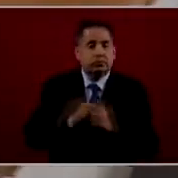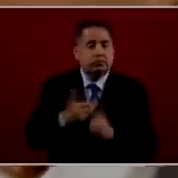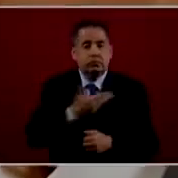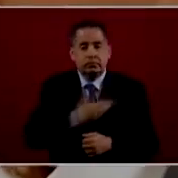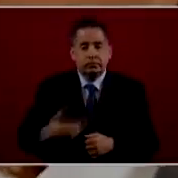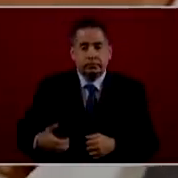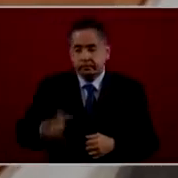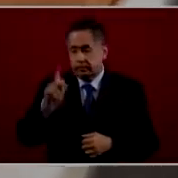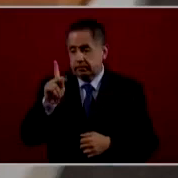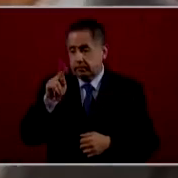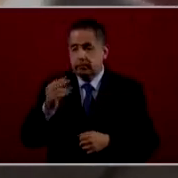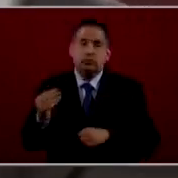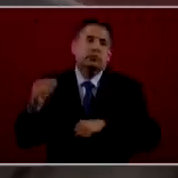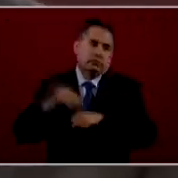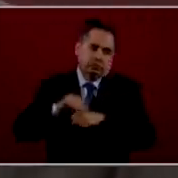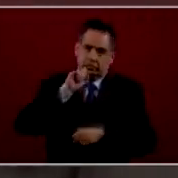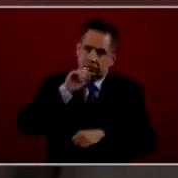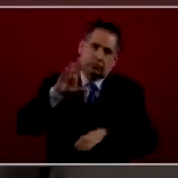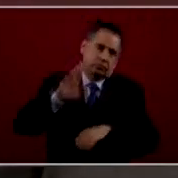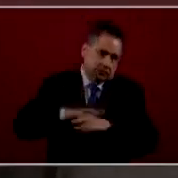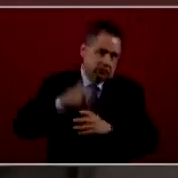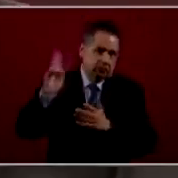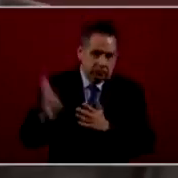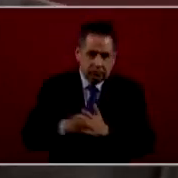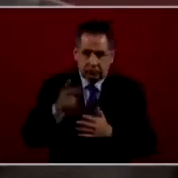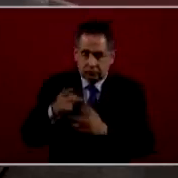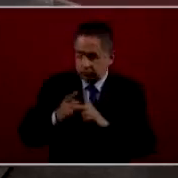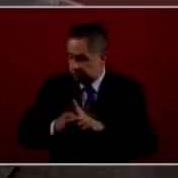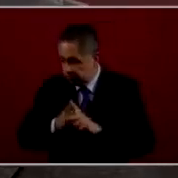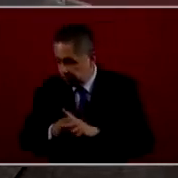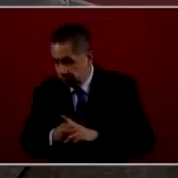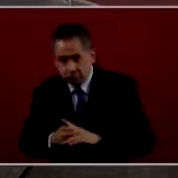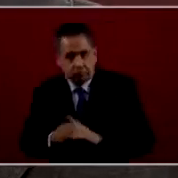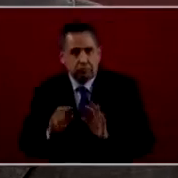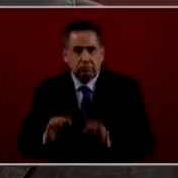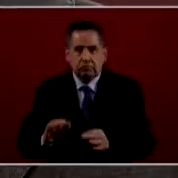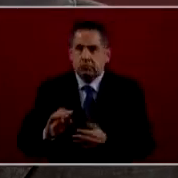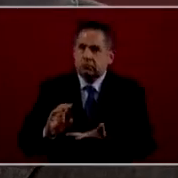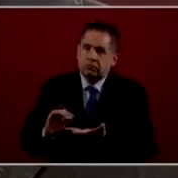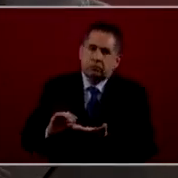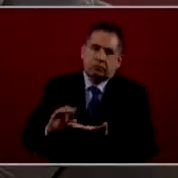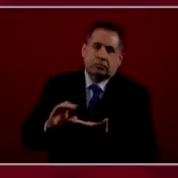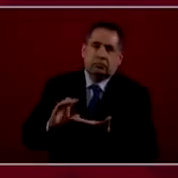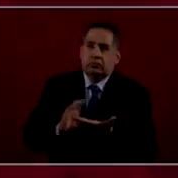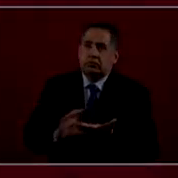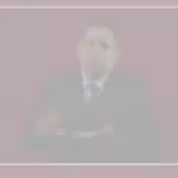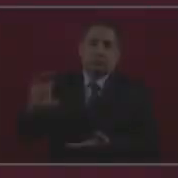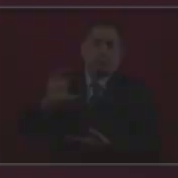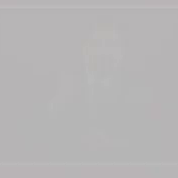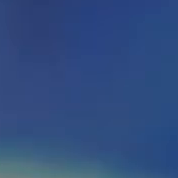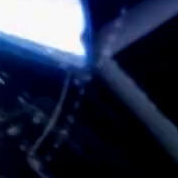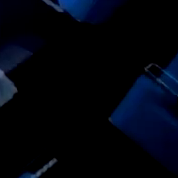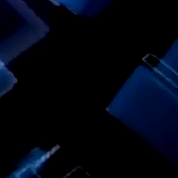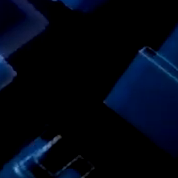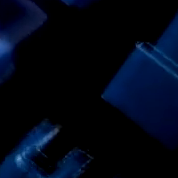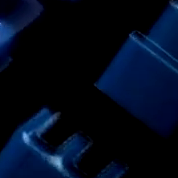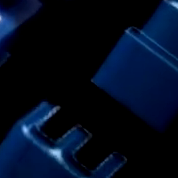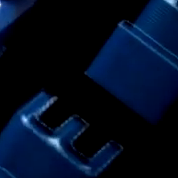aumentó también en términos nominales a 10 billones.